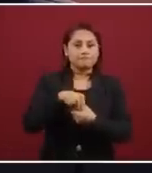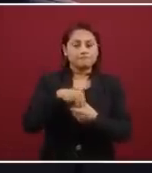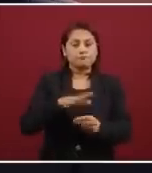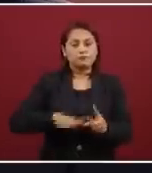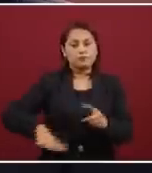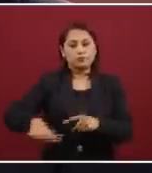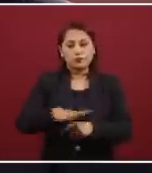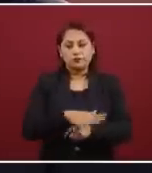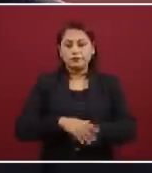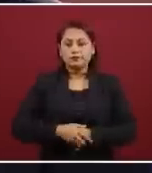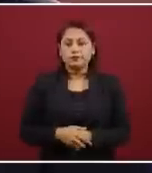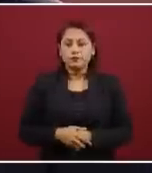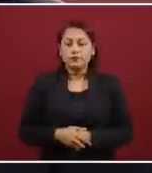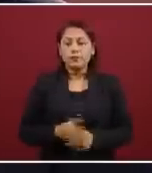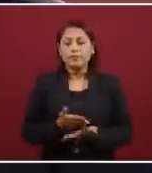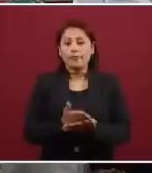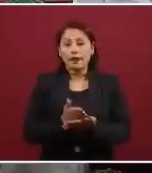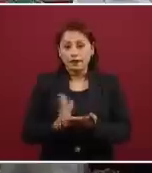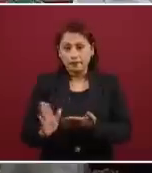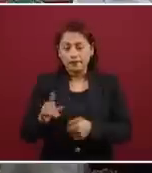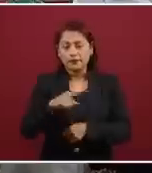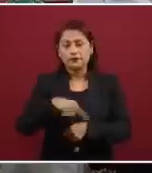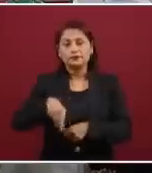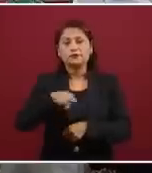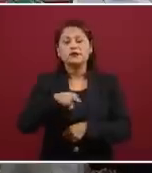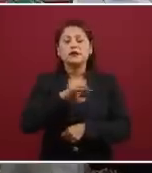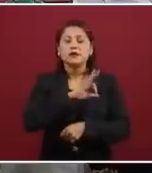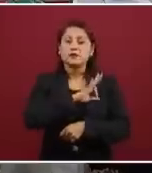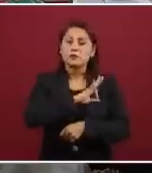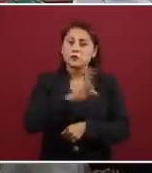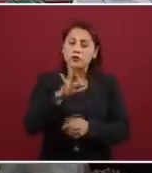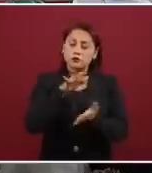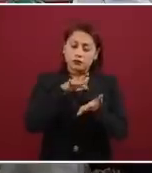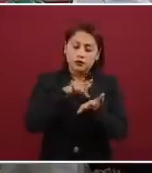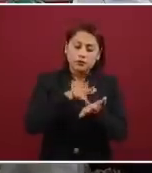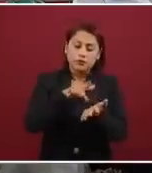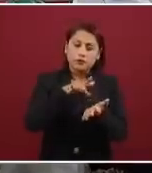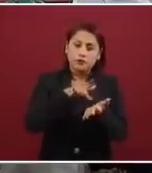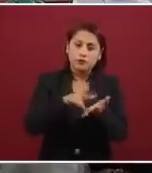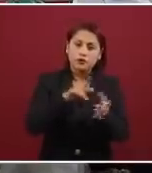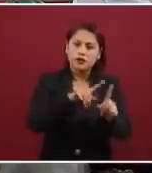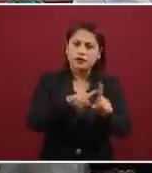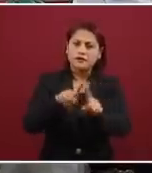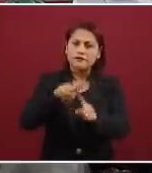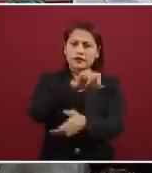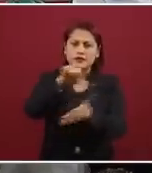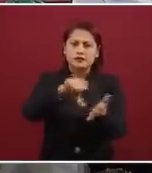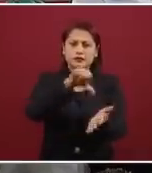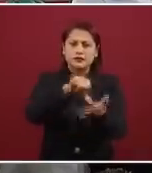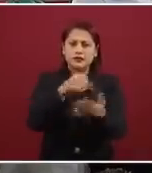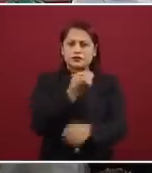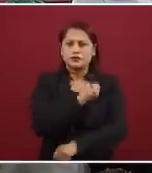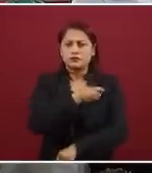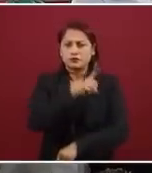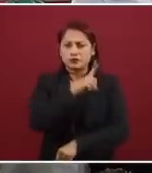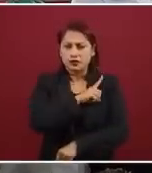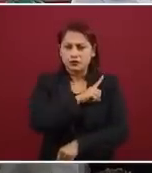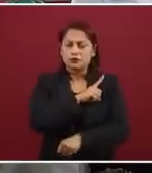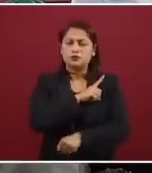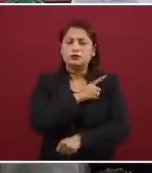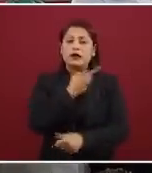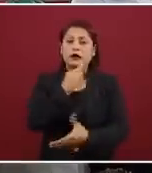también la posibilidad de expandir a todas las unidades de atención primaria la capacidad de